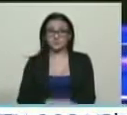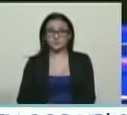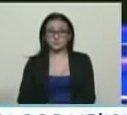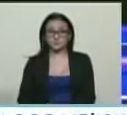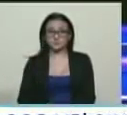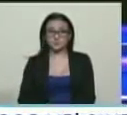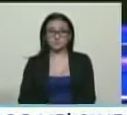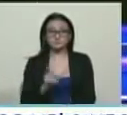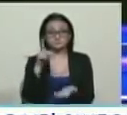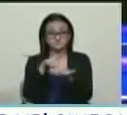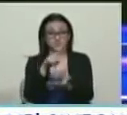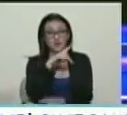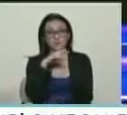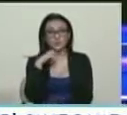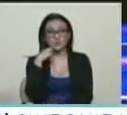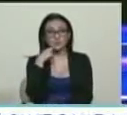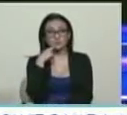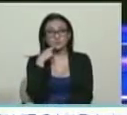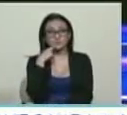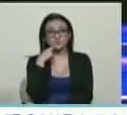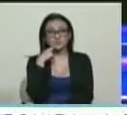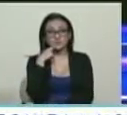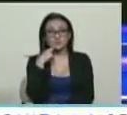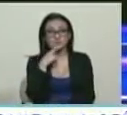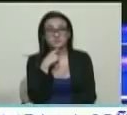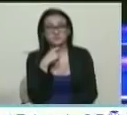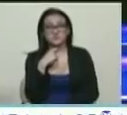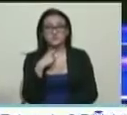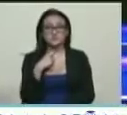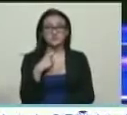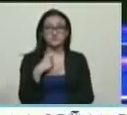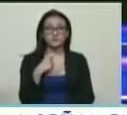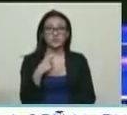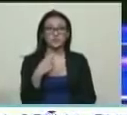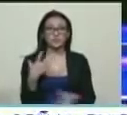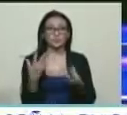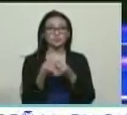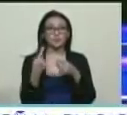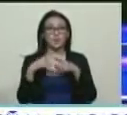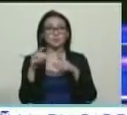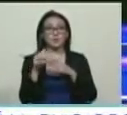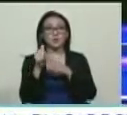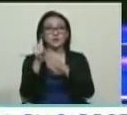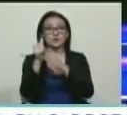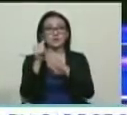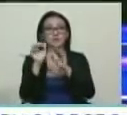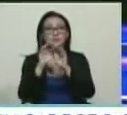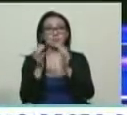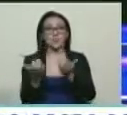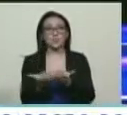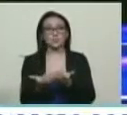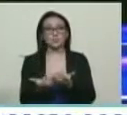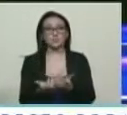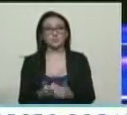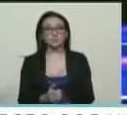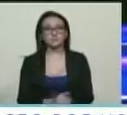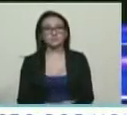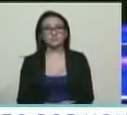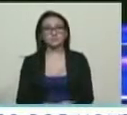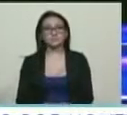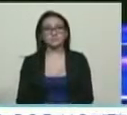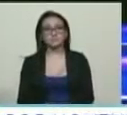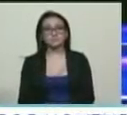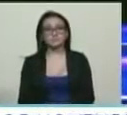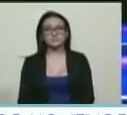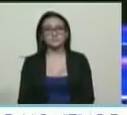Estuvimos allá en Moscú junto al otro gran líder del mundo multipolar que